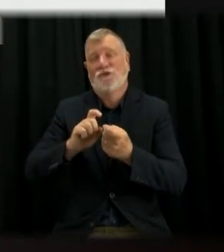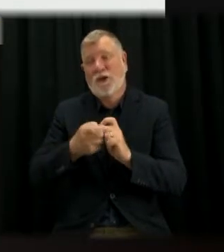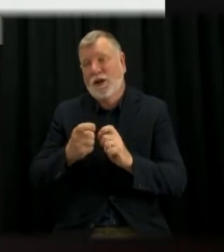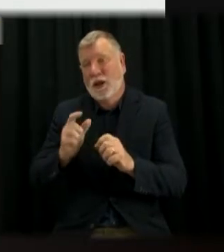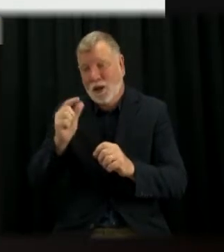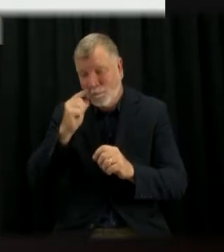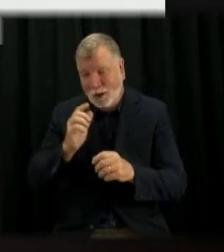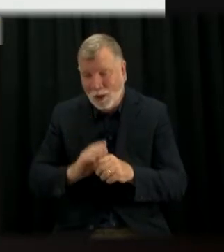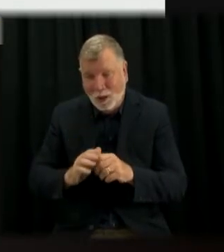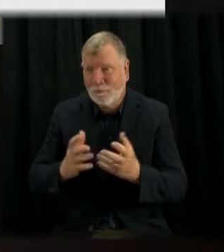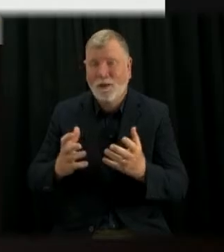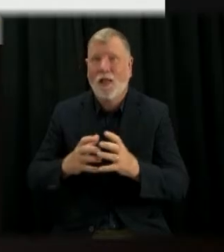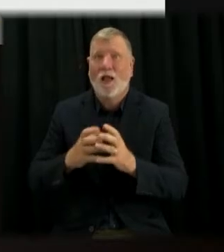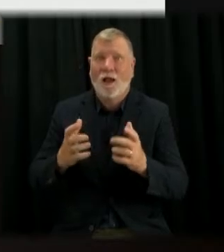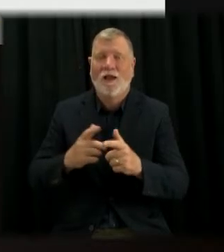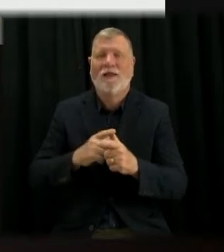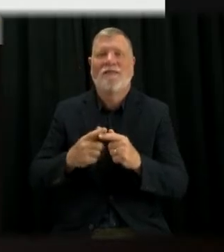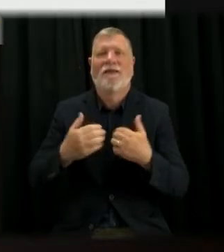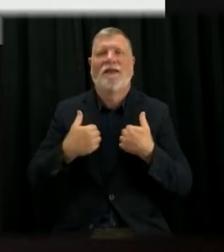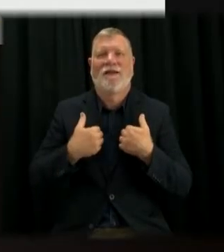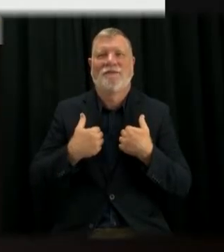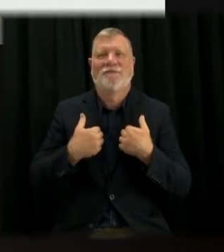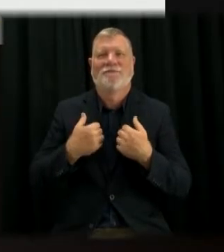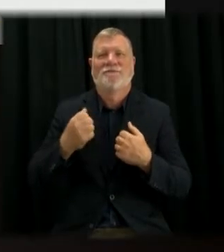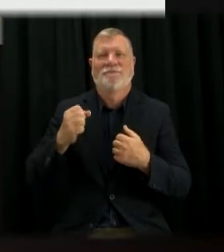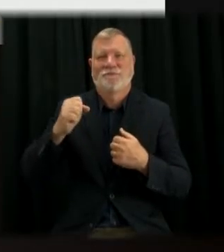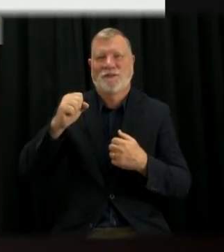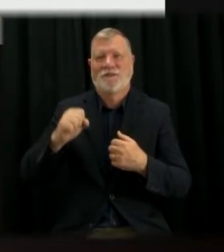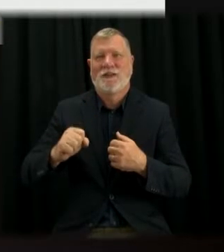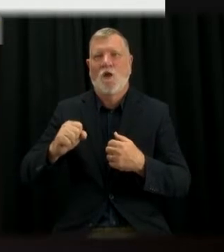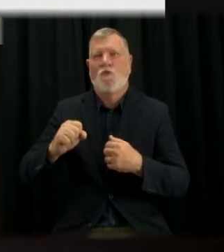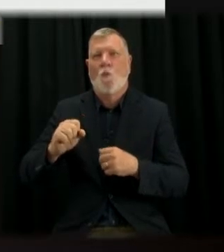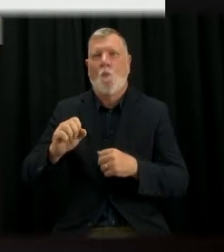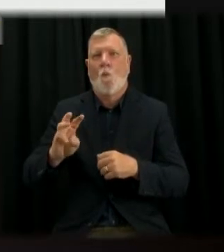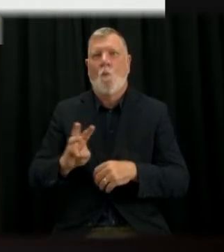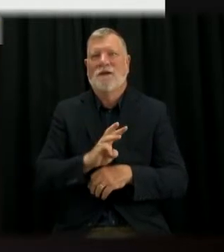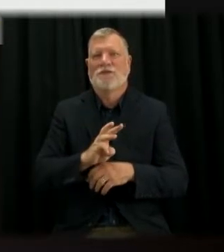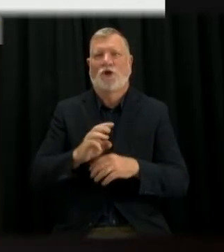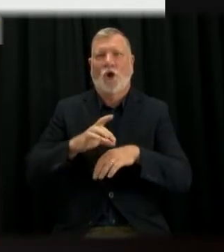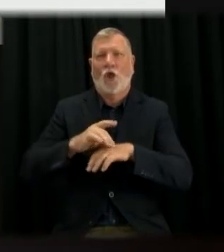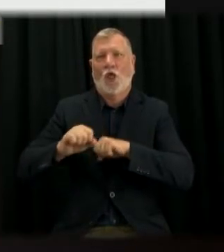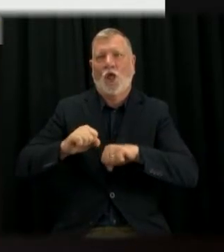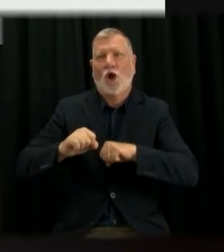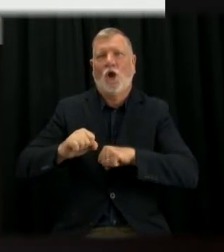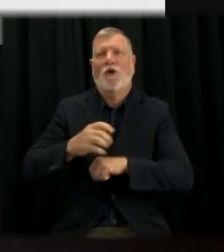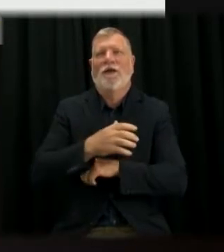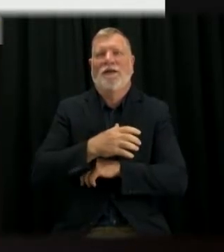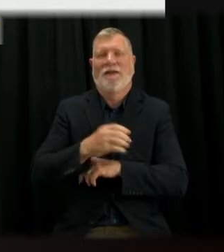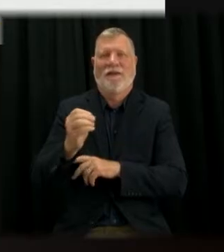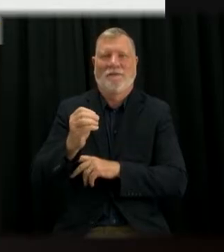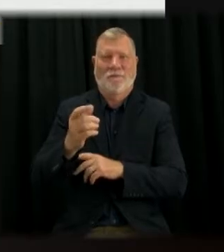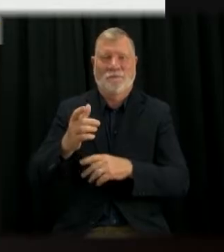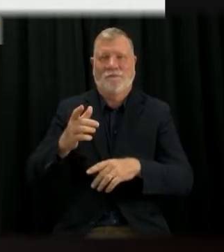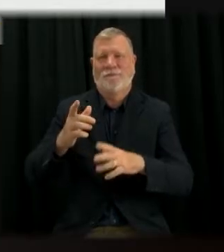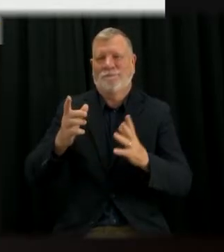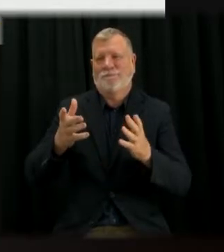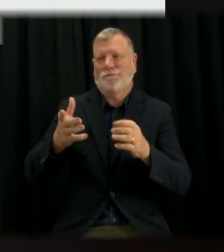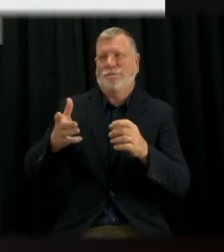el cambio de gobierno, dos huracanes, los terremotos y el